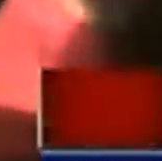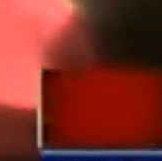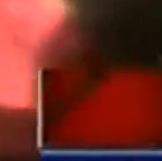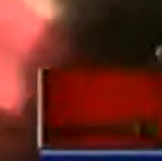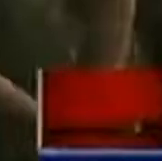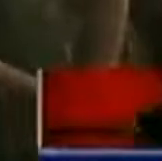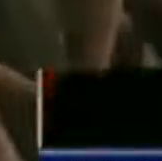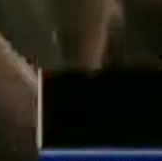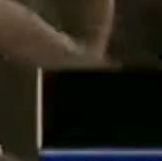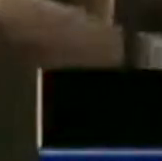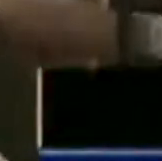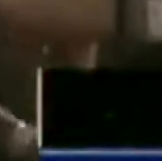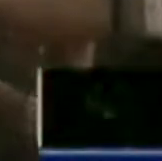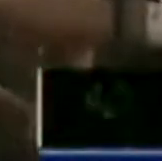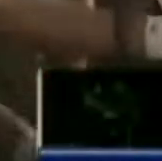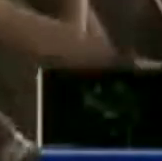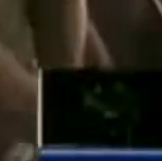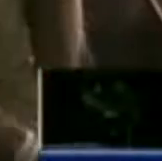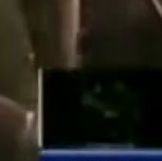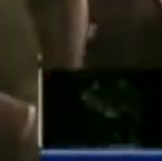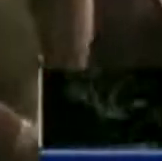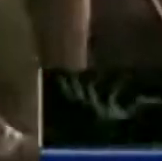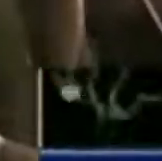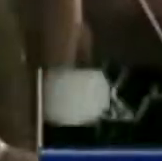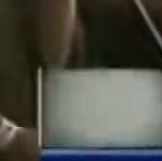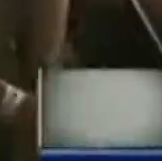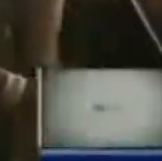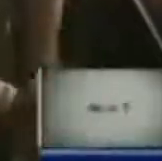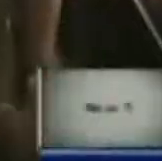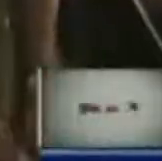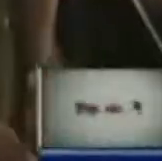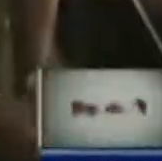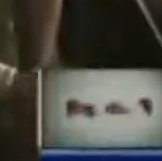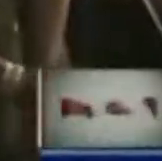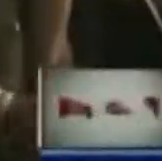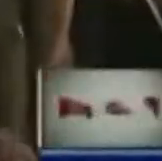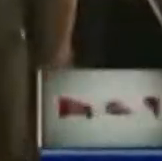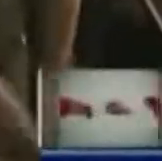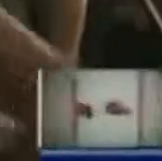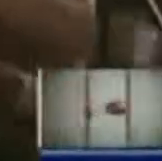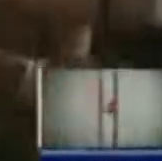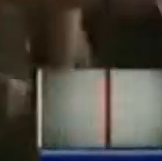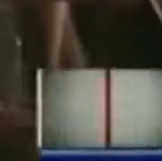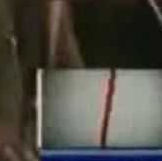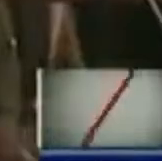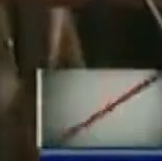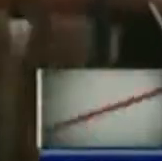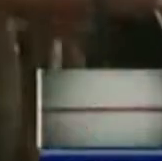con el mazo todos los derechos más estrechas con el